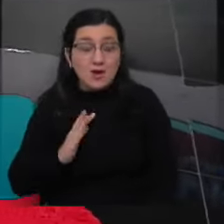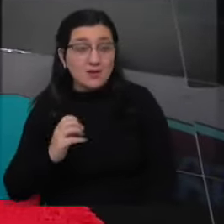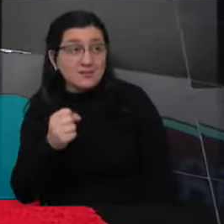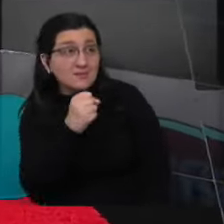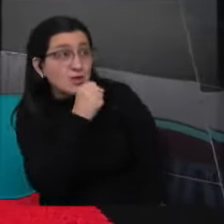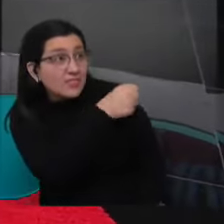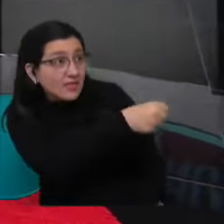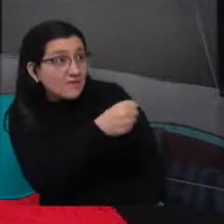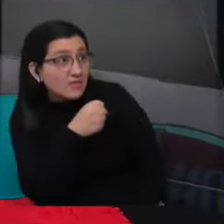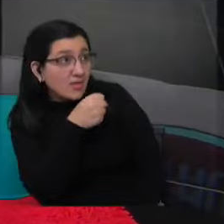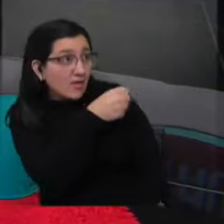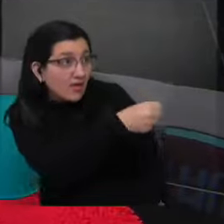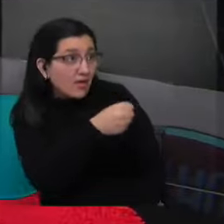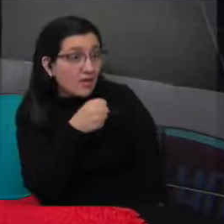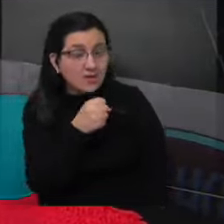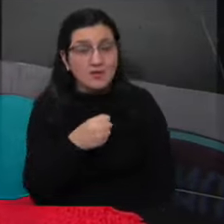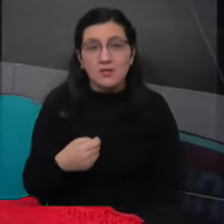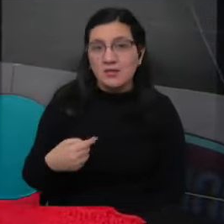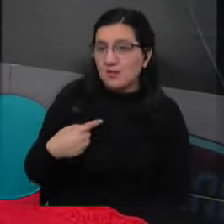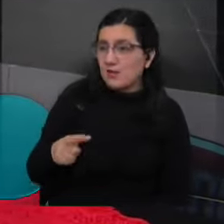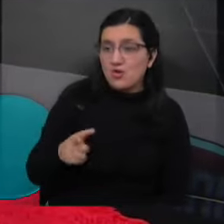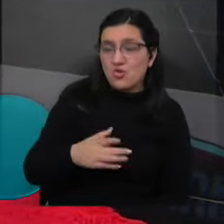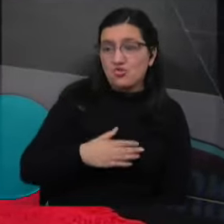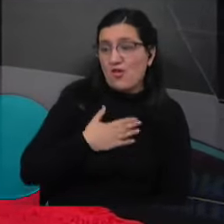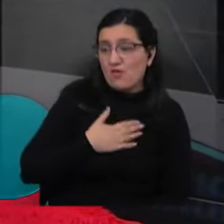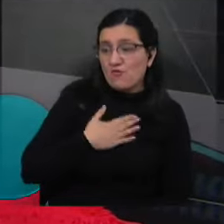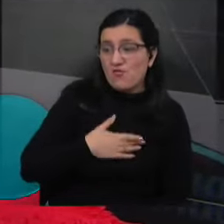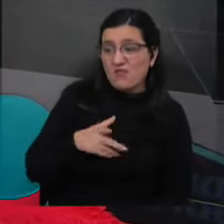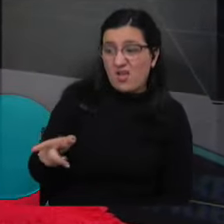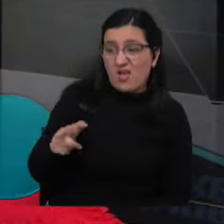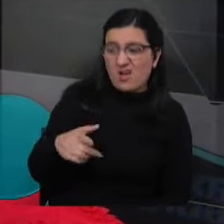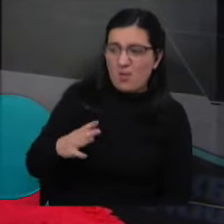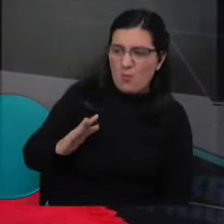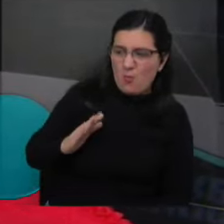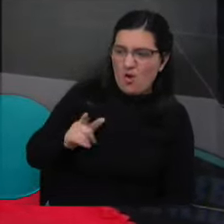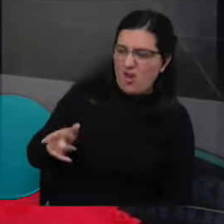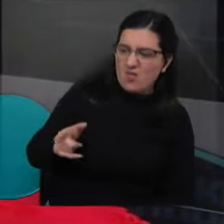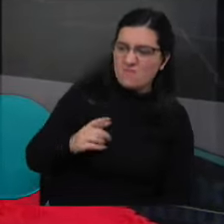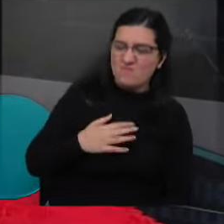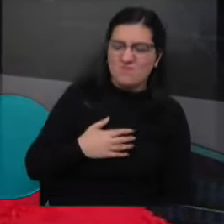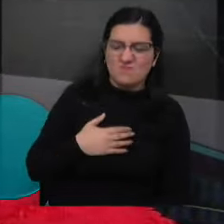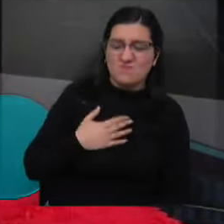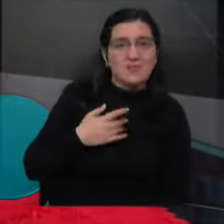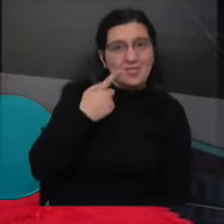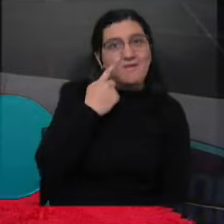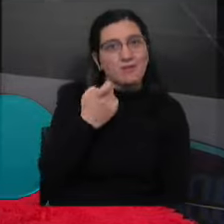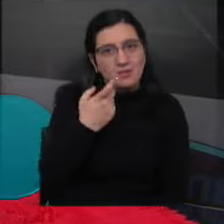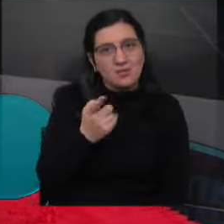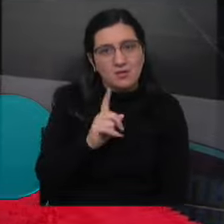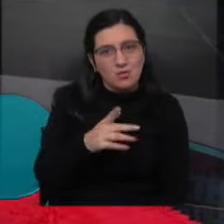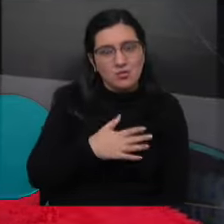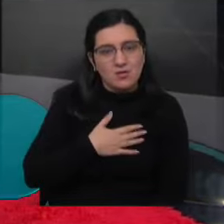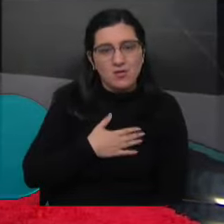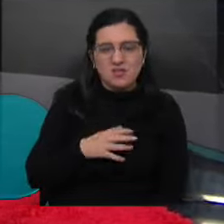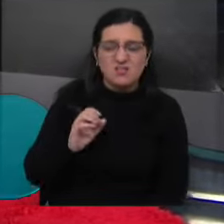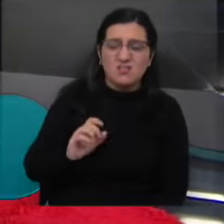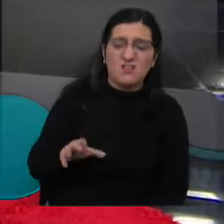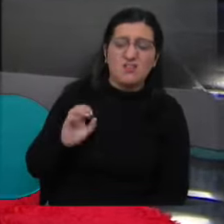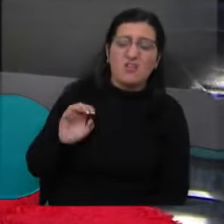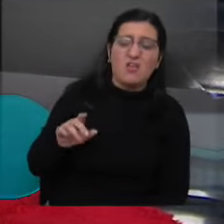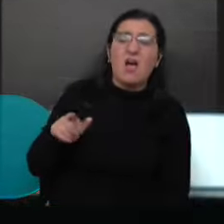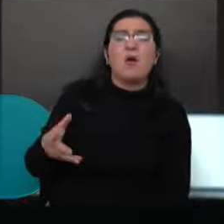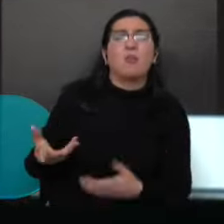eh notoriamente estaba disconforme con que hubiese una mujer en ese rol y también la la bastardi al lado del de